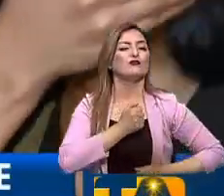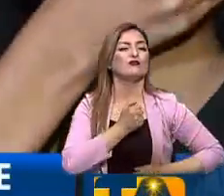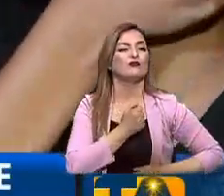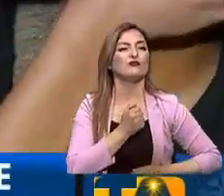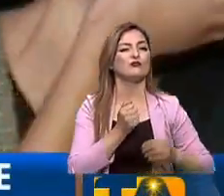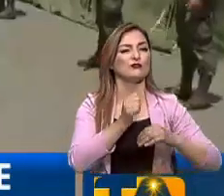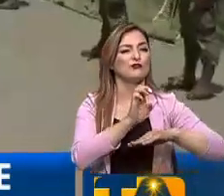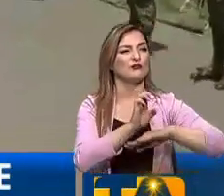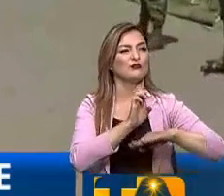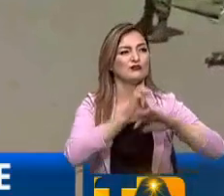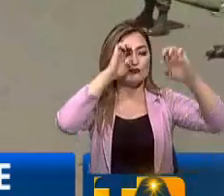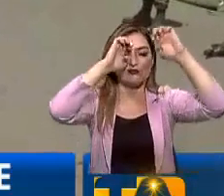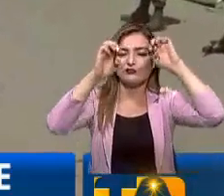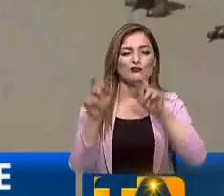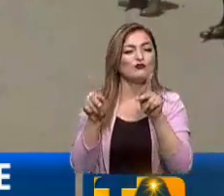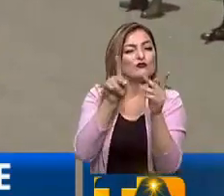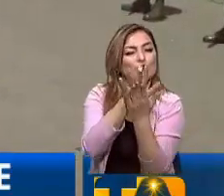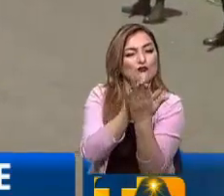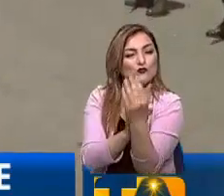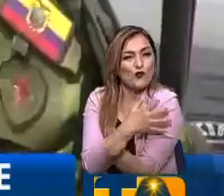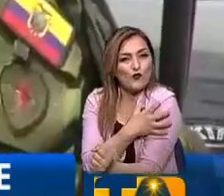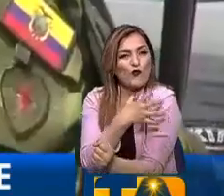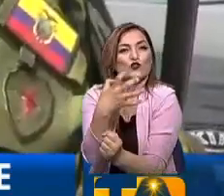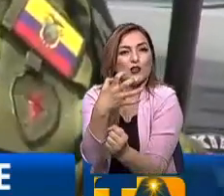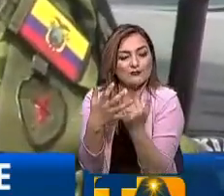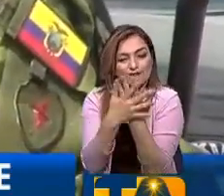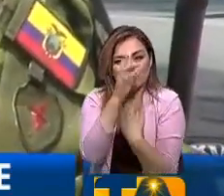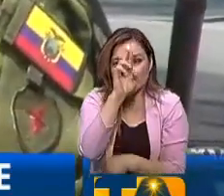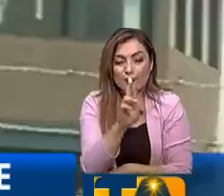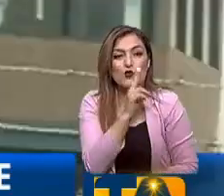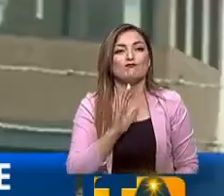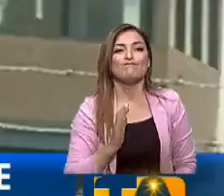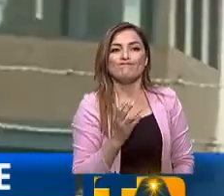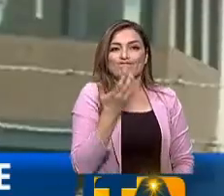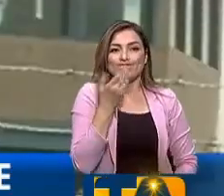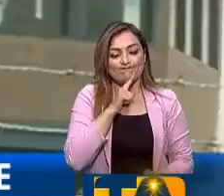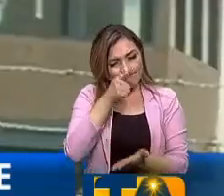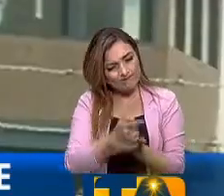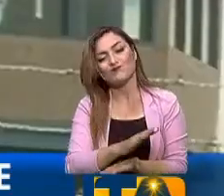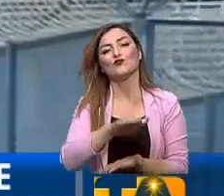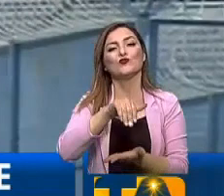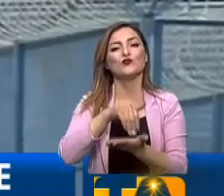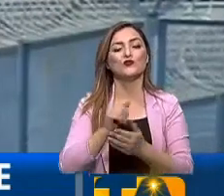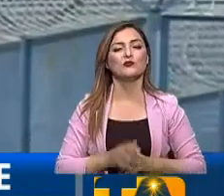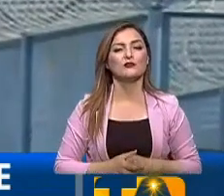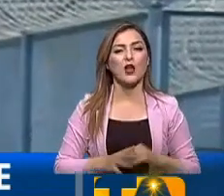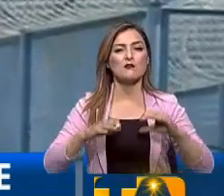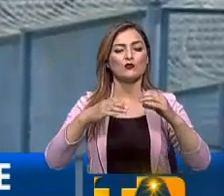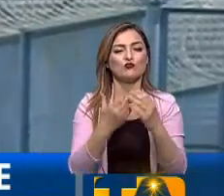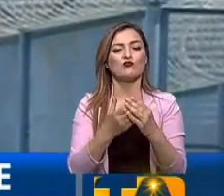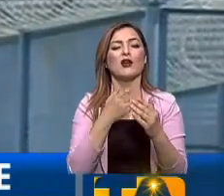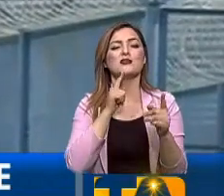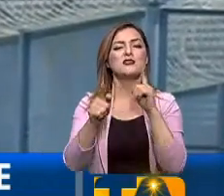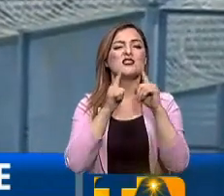generar estrategias, planes y proyectos para fortalecer el sistema de rehabilitación. La Comisión para el Diálogo Penitenciario y la